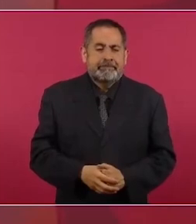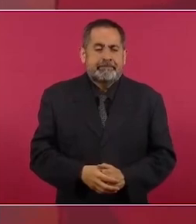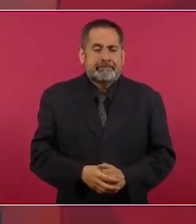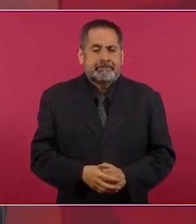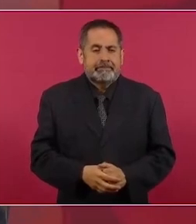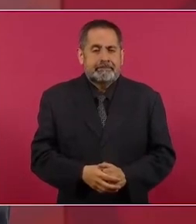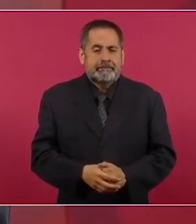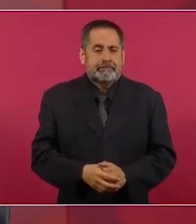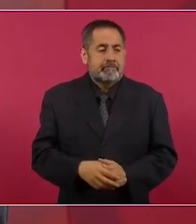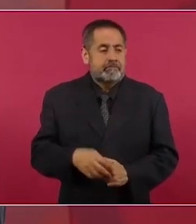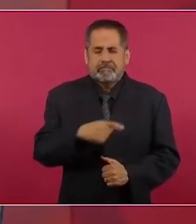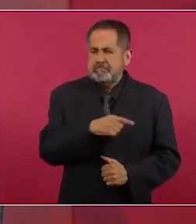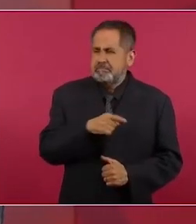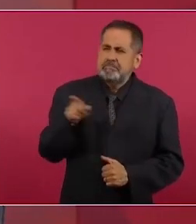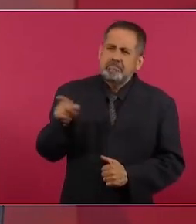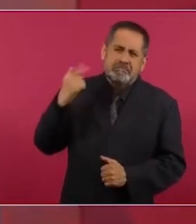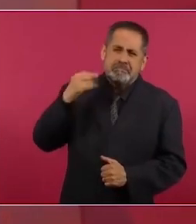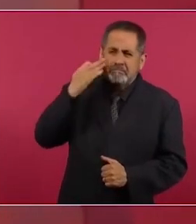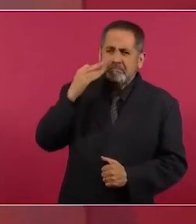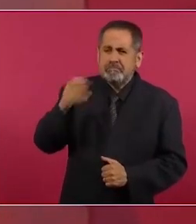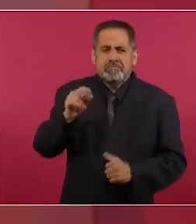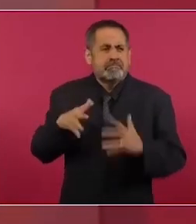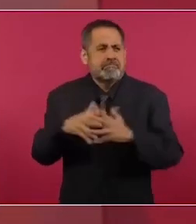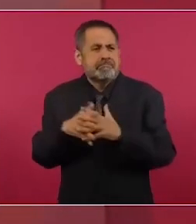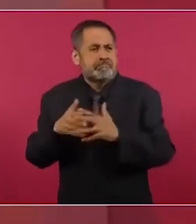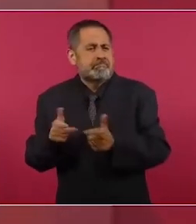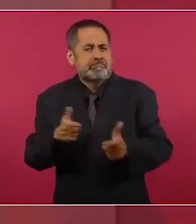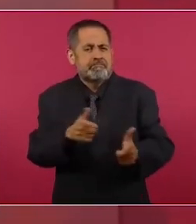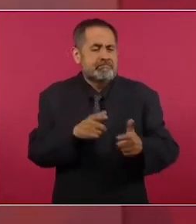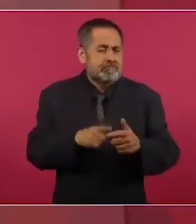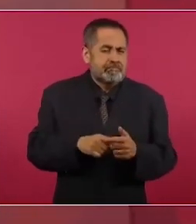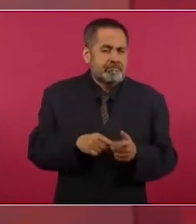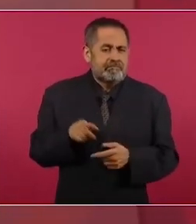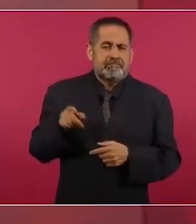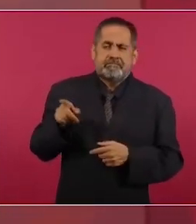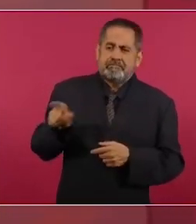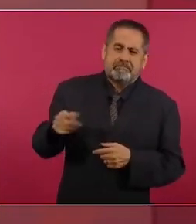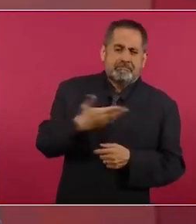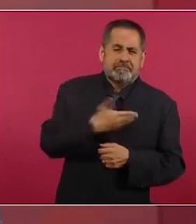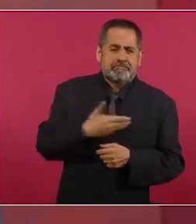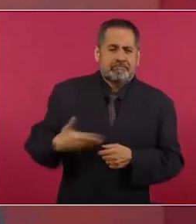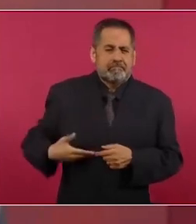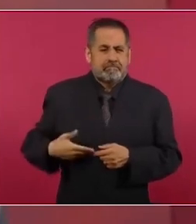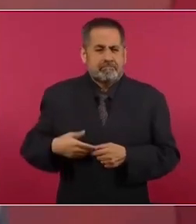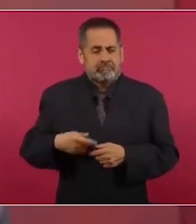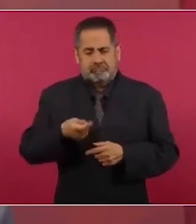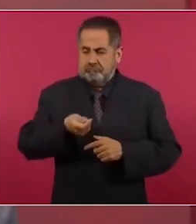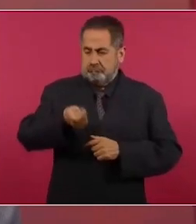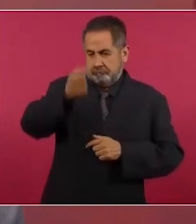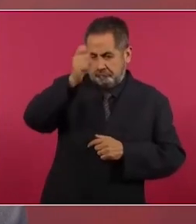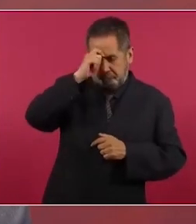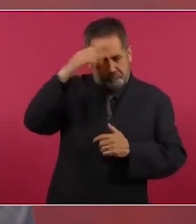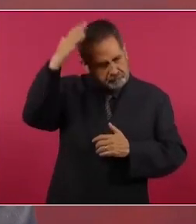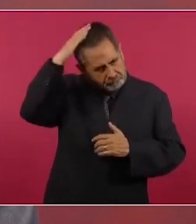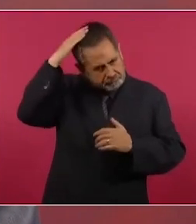y no declararon la guerra y no se vestía el presidente de militar,